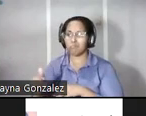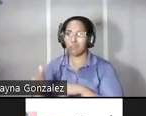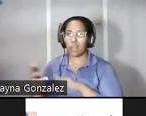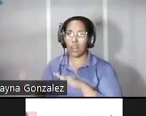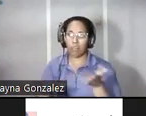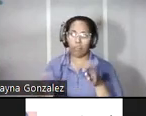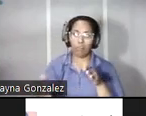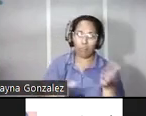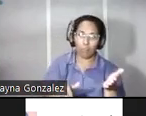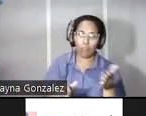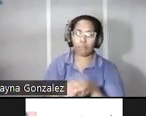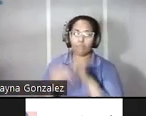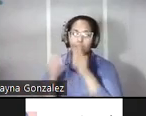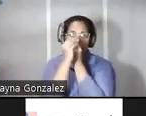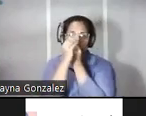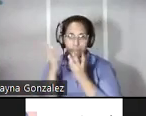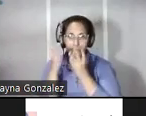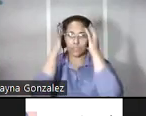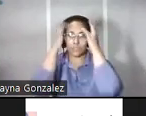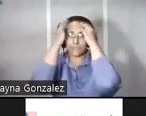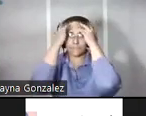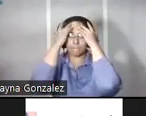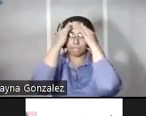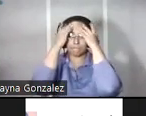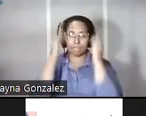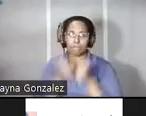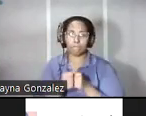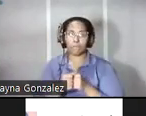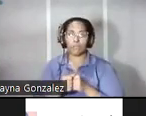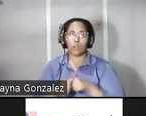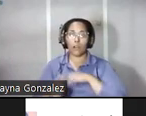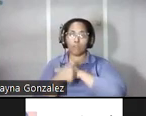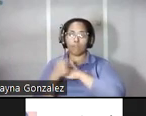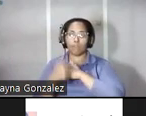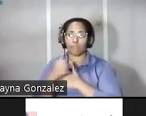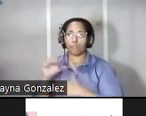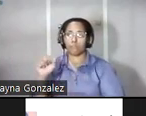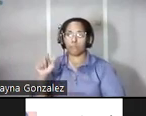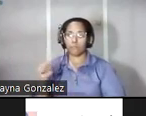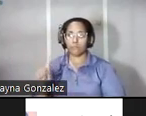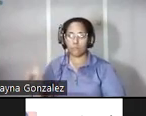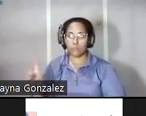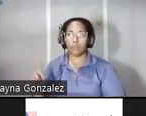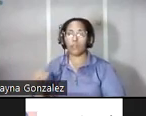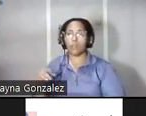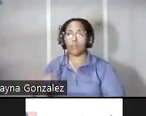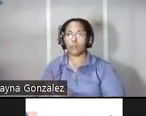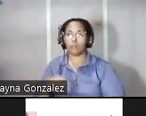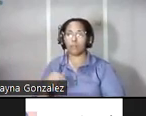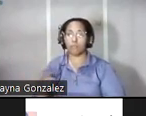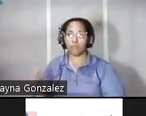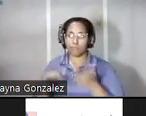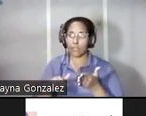tragedia informaron que, a pesar de la preocupación que tenían por el riesgo de que Sáez recurriera al suicidio,